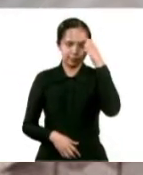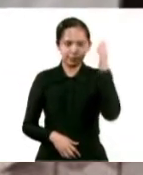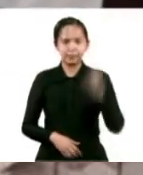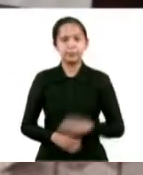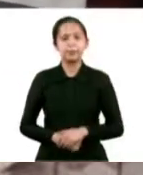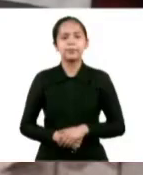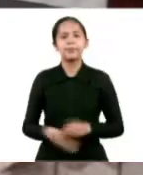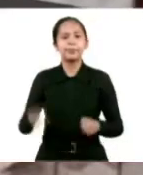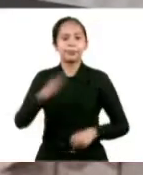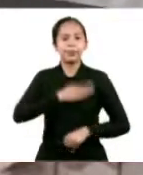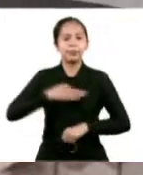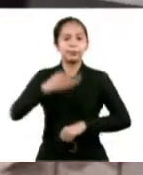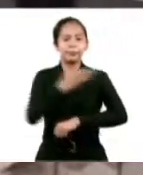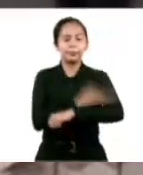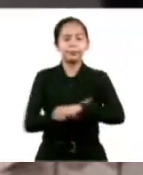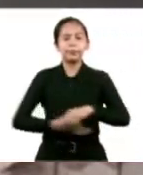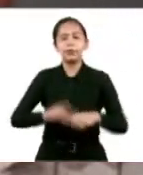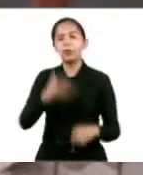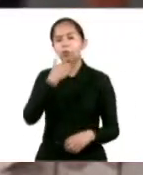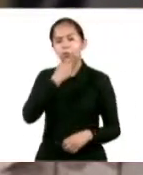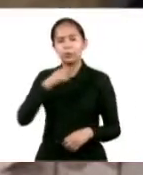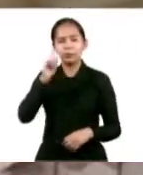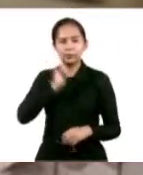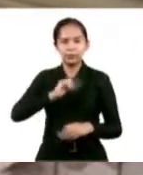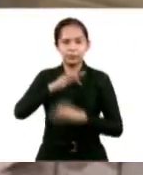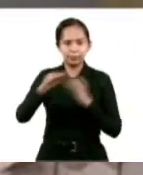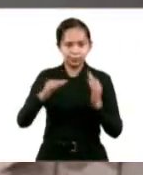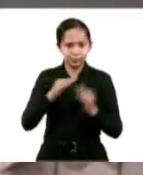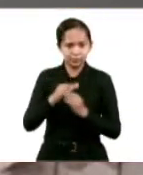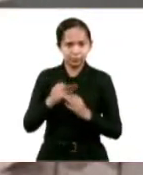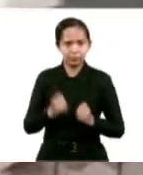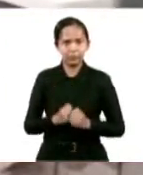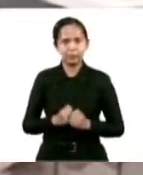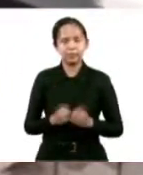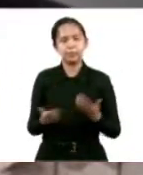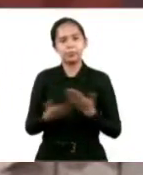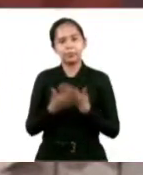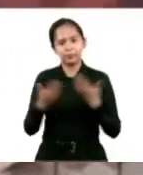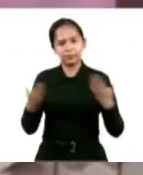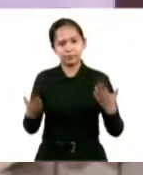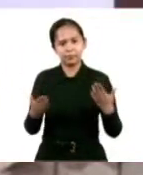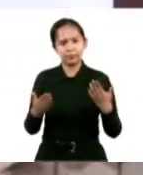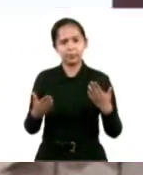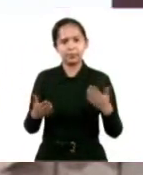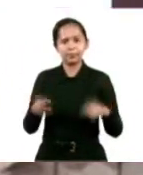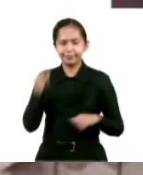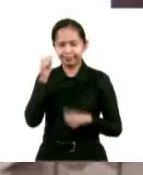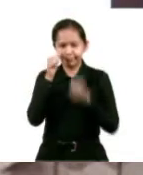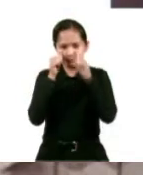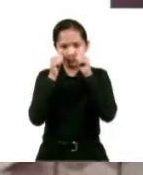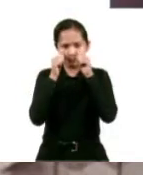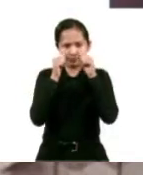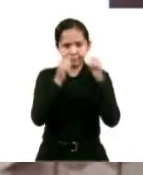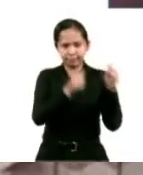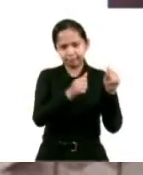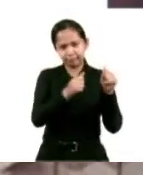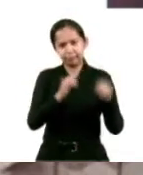Buenas tardes a todas y a todos. A continuación, vamos a